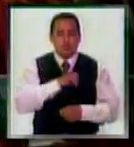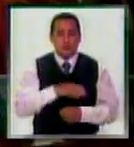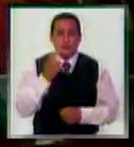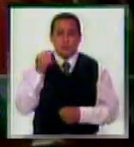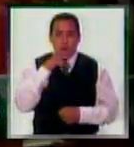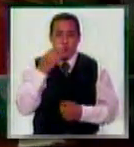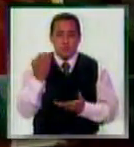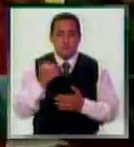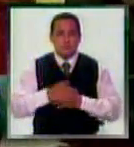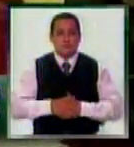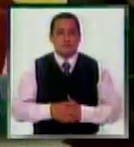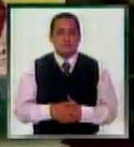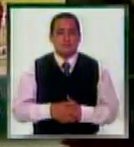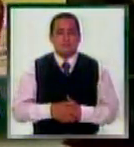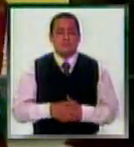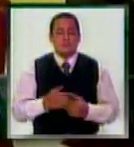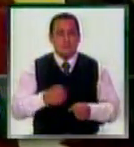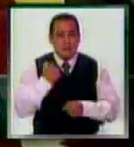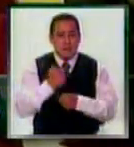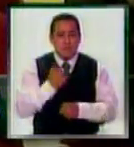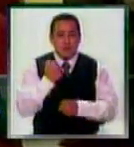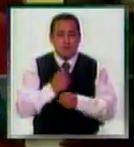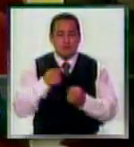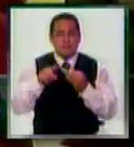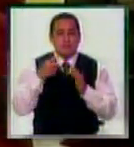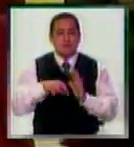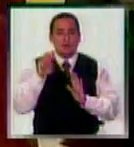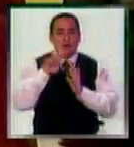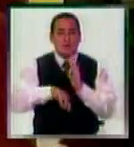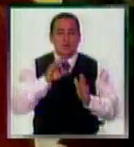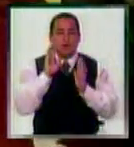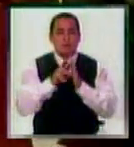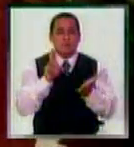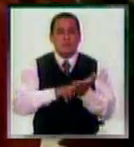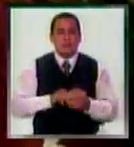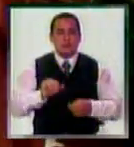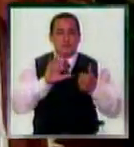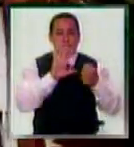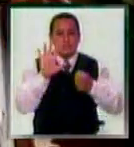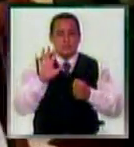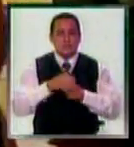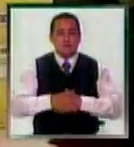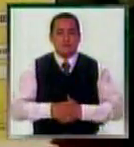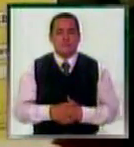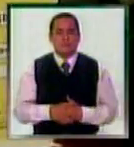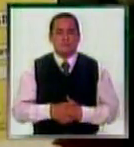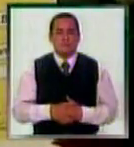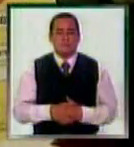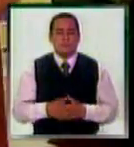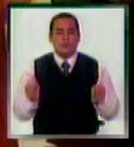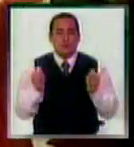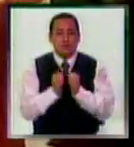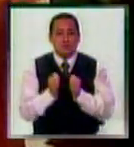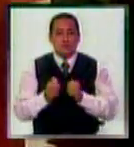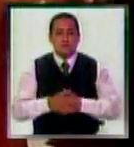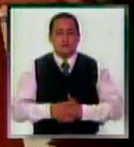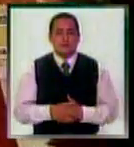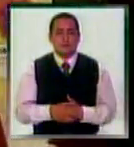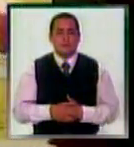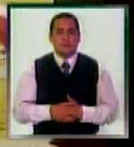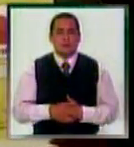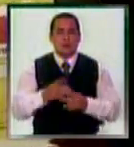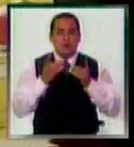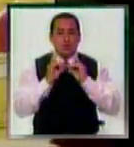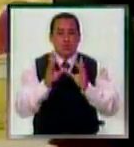y Desarrollo, viene trabajando programas como Pensión 65, Juntos,